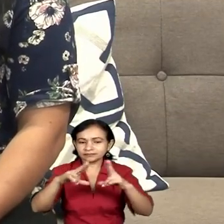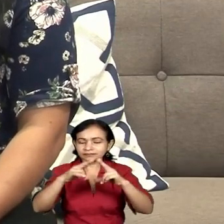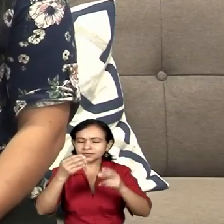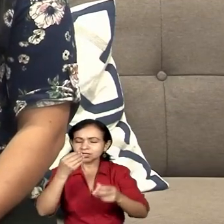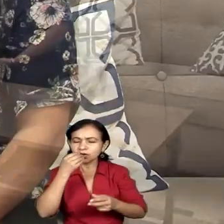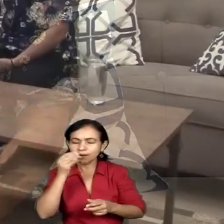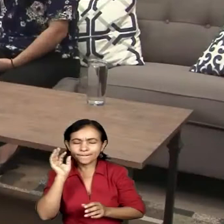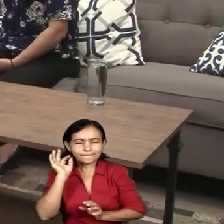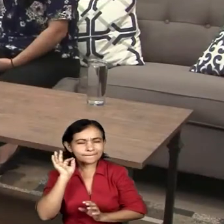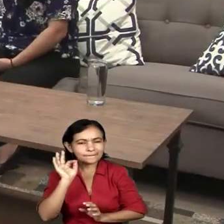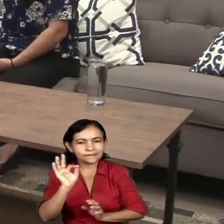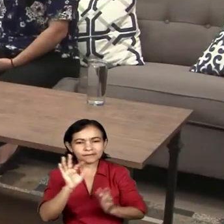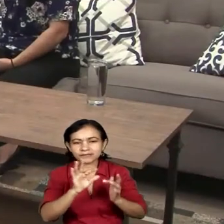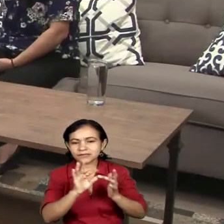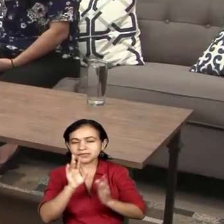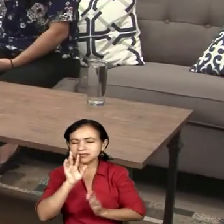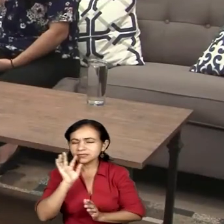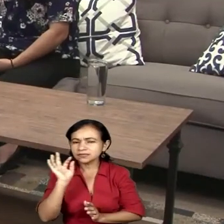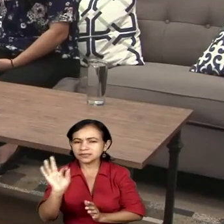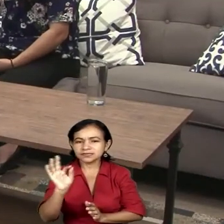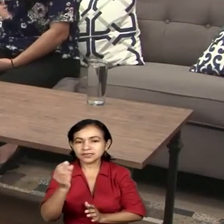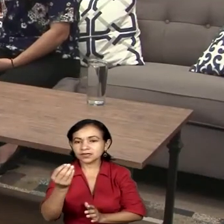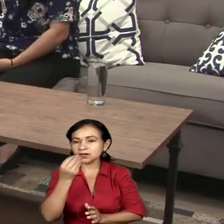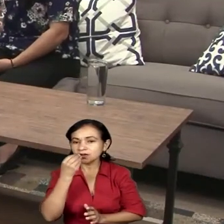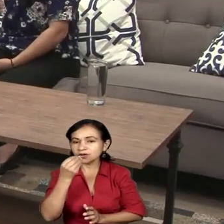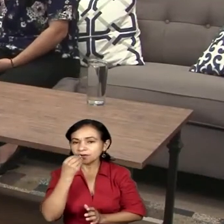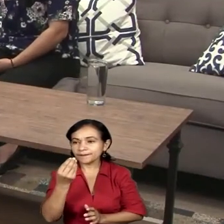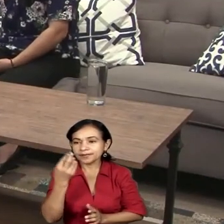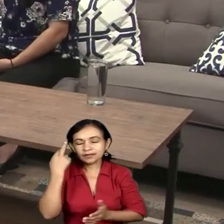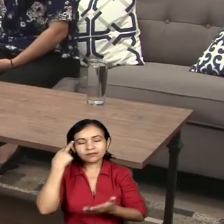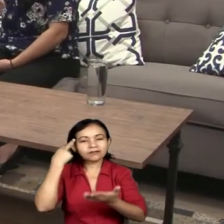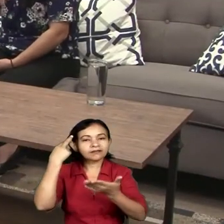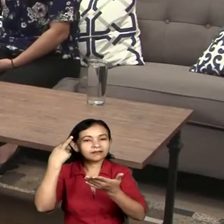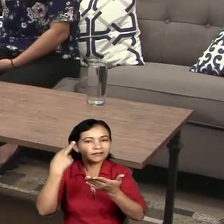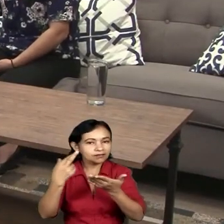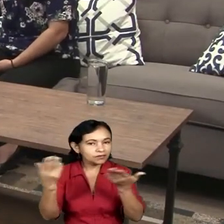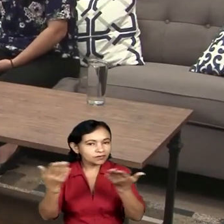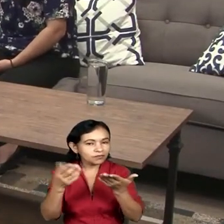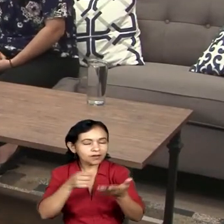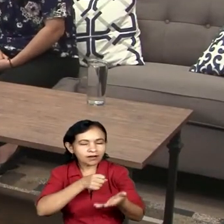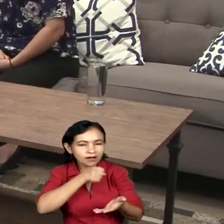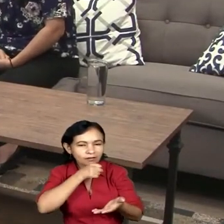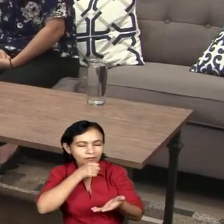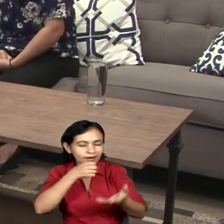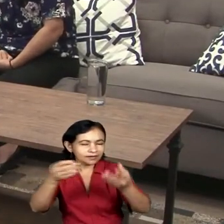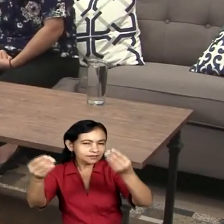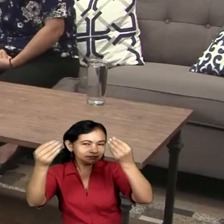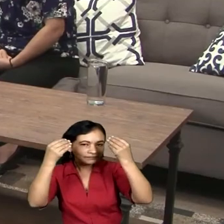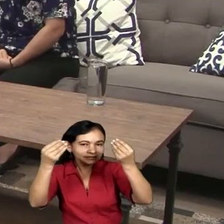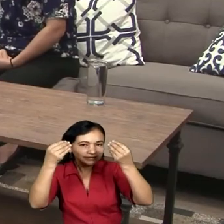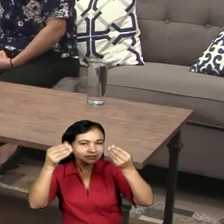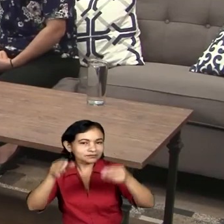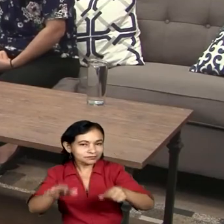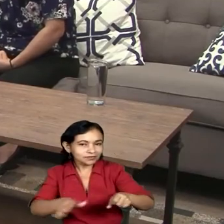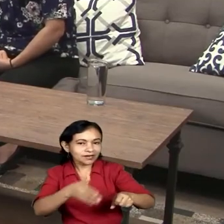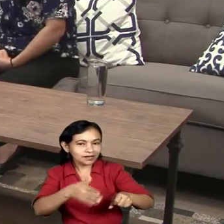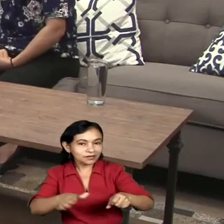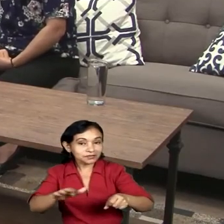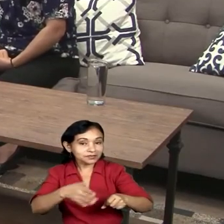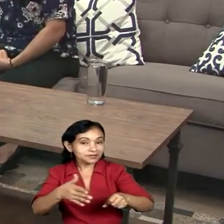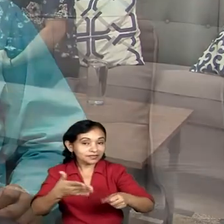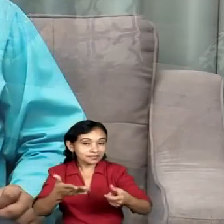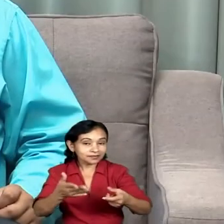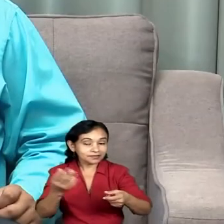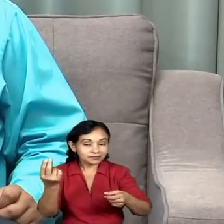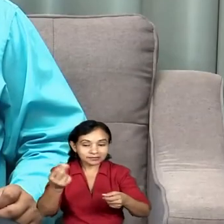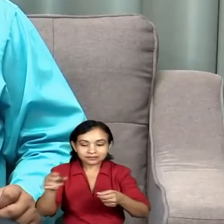comida, que hacen tan rico y sobre todo que nos llevan un recuerdo de cómo las abuelitas nos han enseñado, ¿verdad?, a cocinar, a